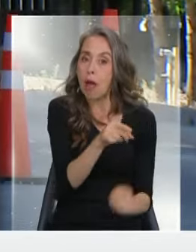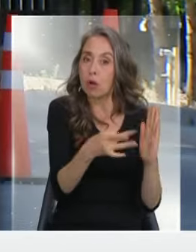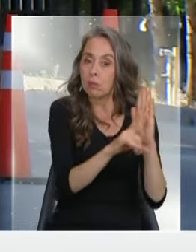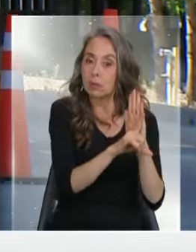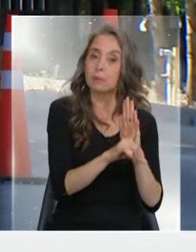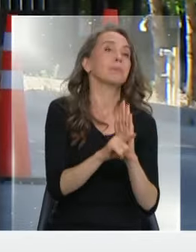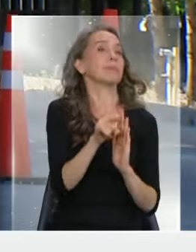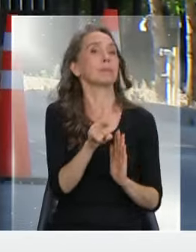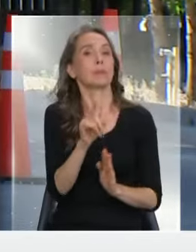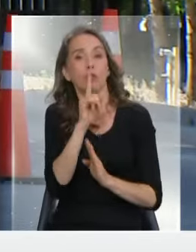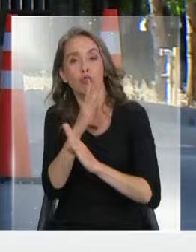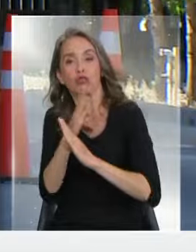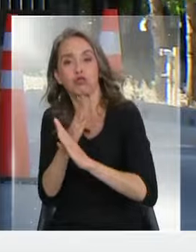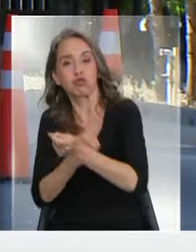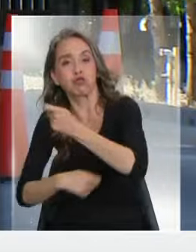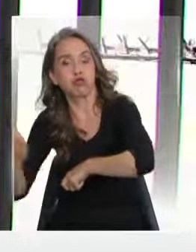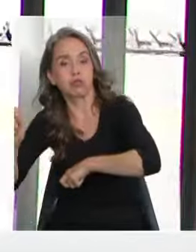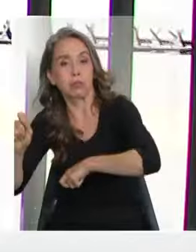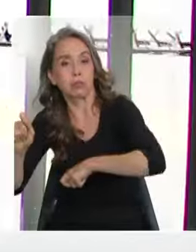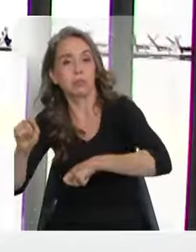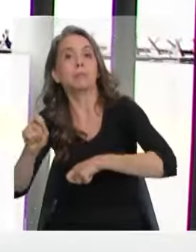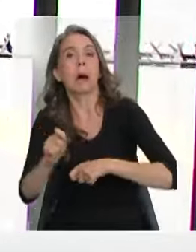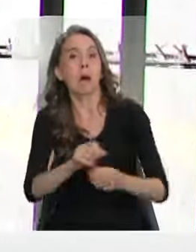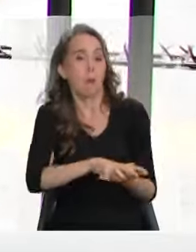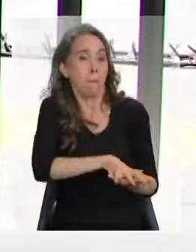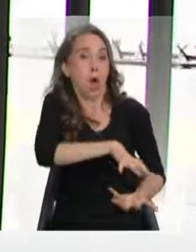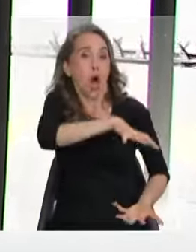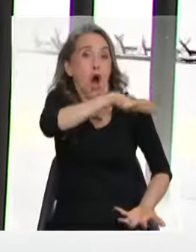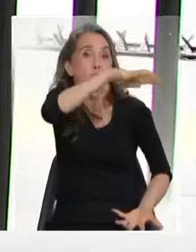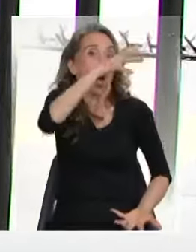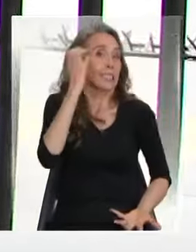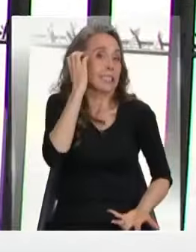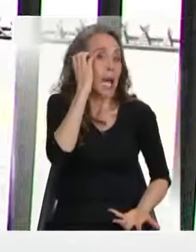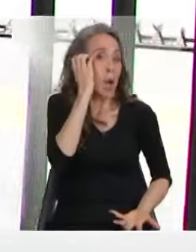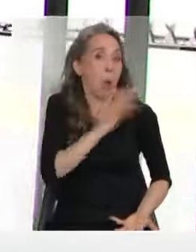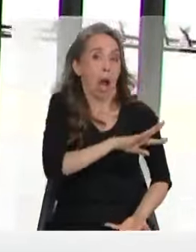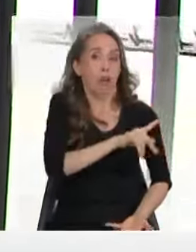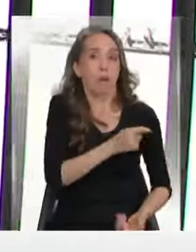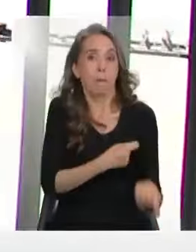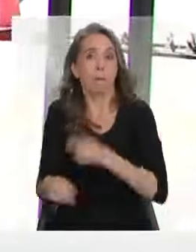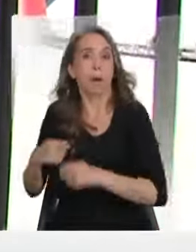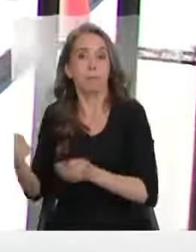contacto en el mercado informal para poder reducir el gran número de celulares robados.